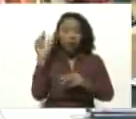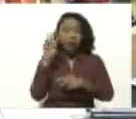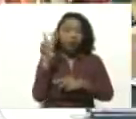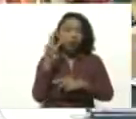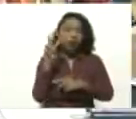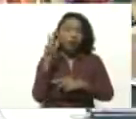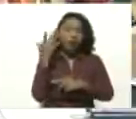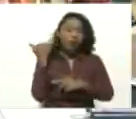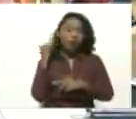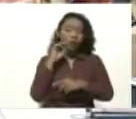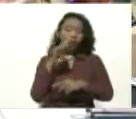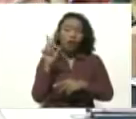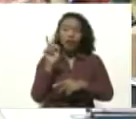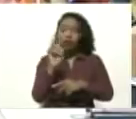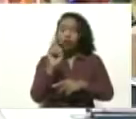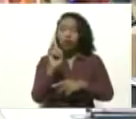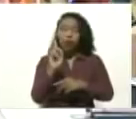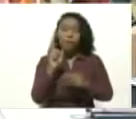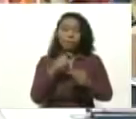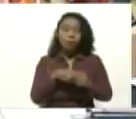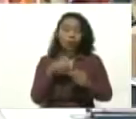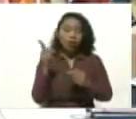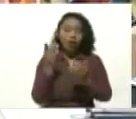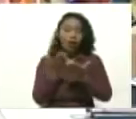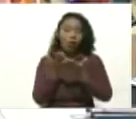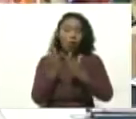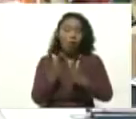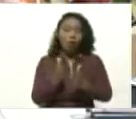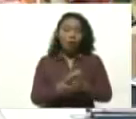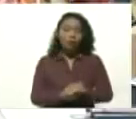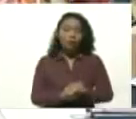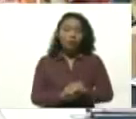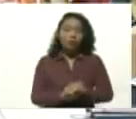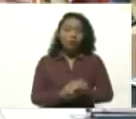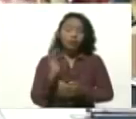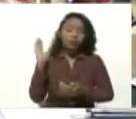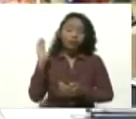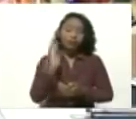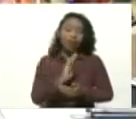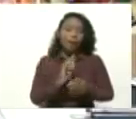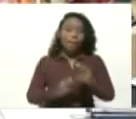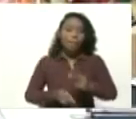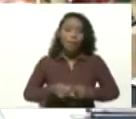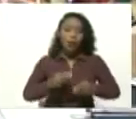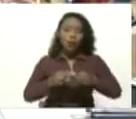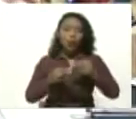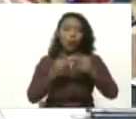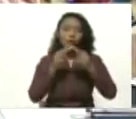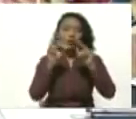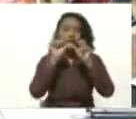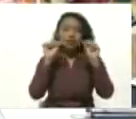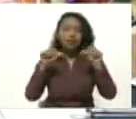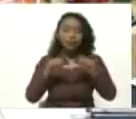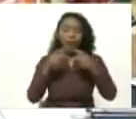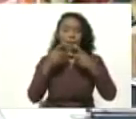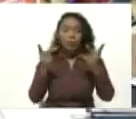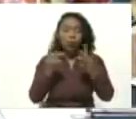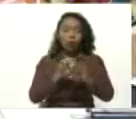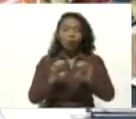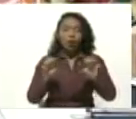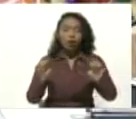venezolanas que no estaban en la escuela. Se ha venido construyendo un sistema público de